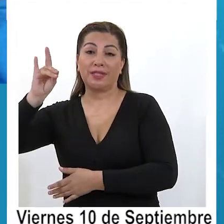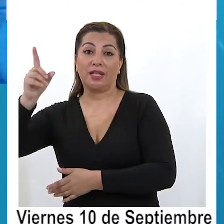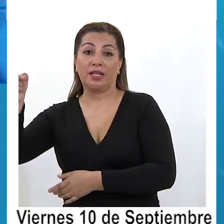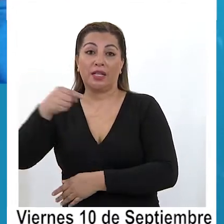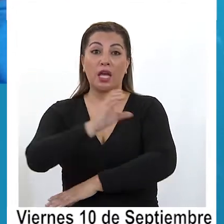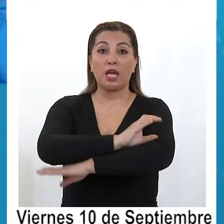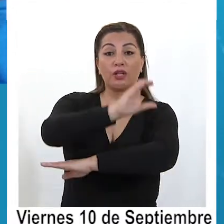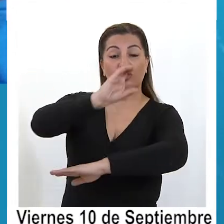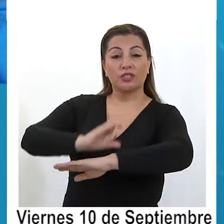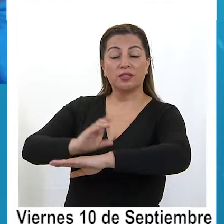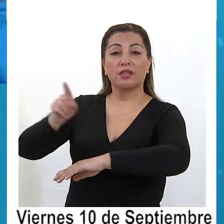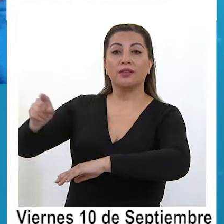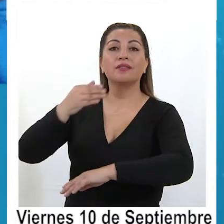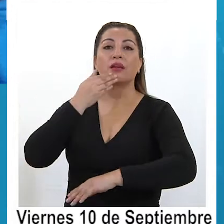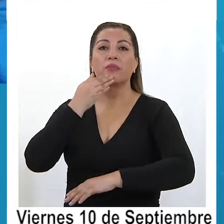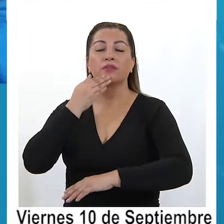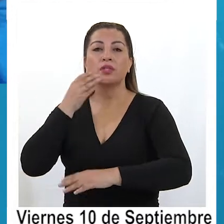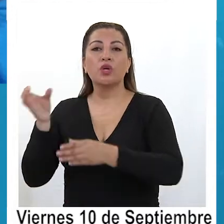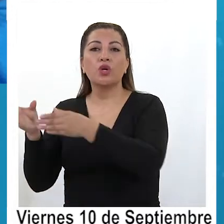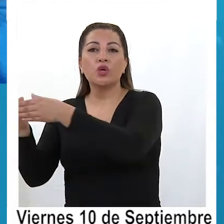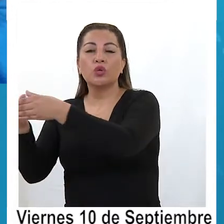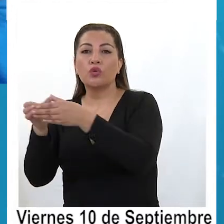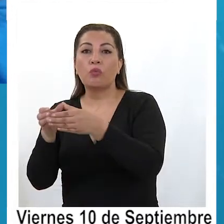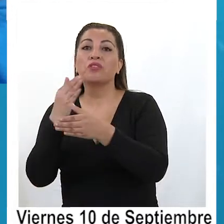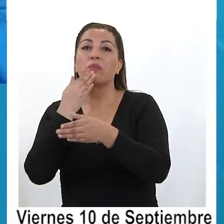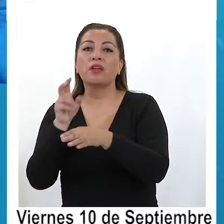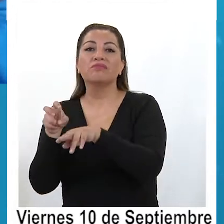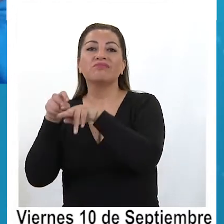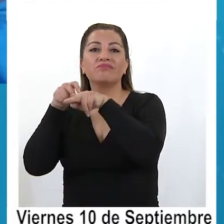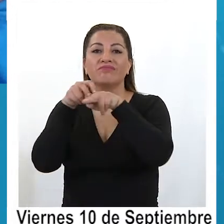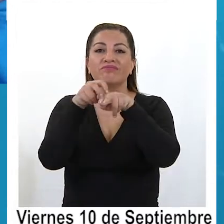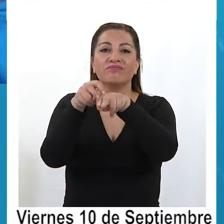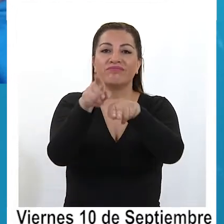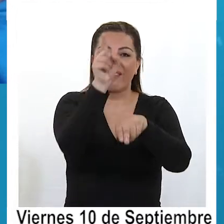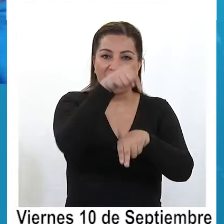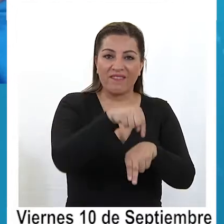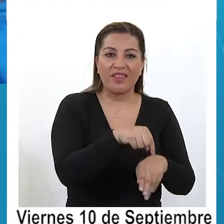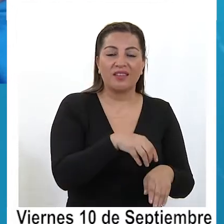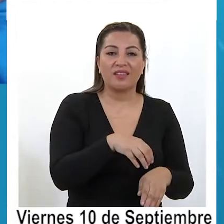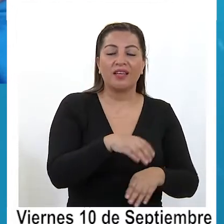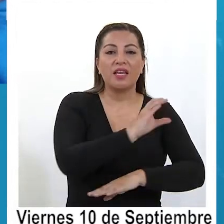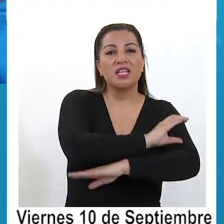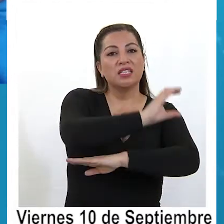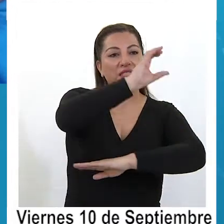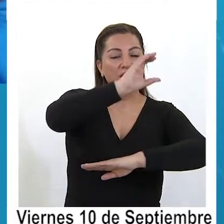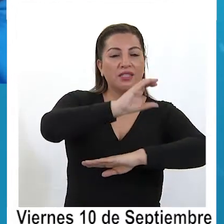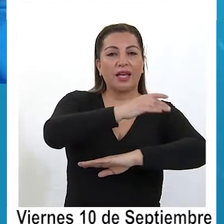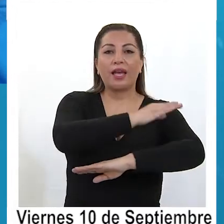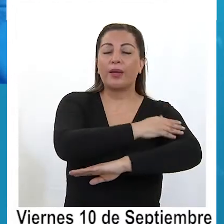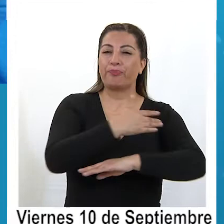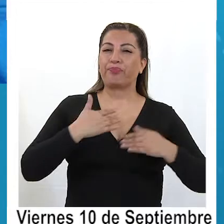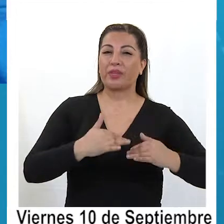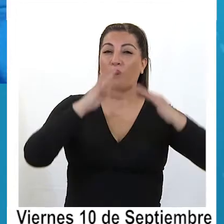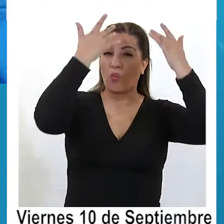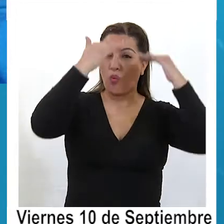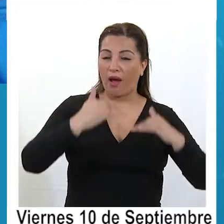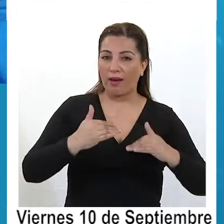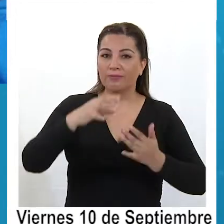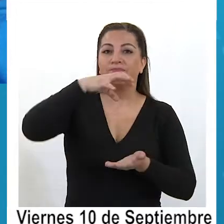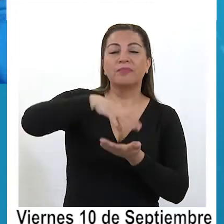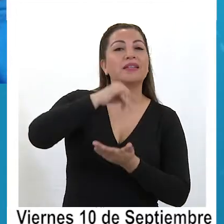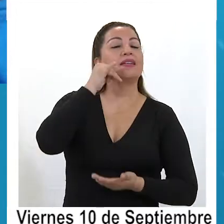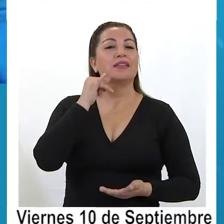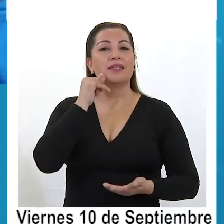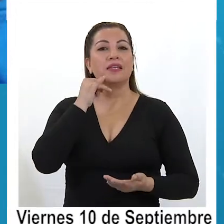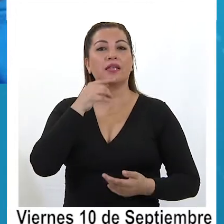en el acopio, o finalmente en el traslado a zonas urbanas en Iquique, Huara o Pozo Almonte. Es ahí cuando hay ciertos indicadores